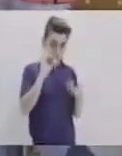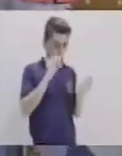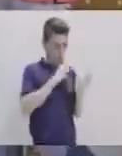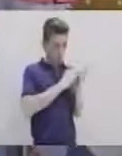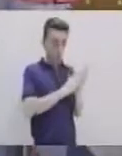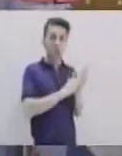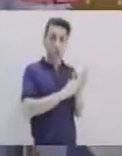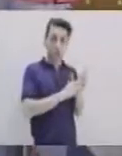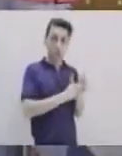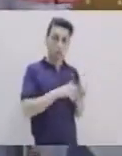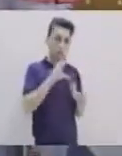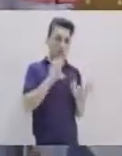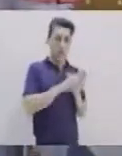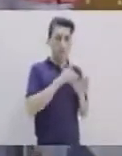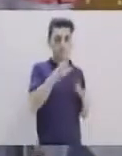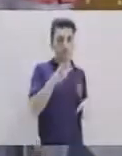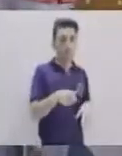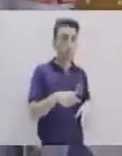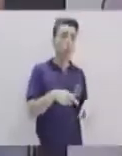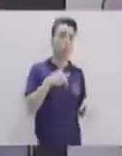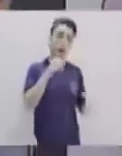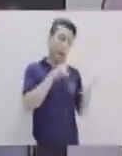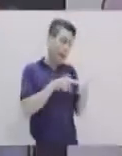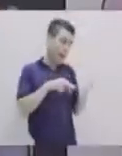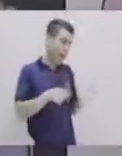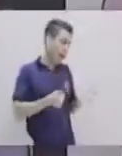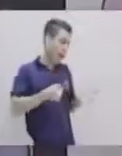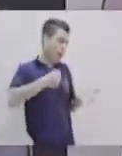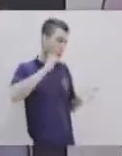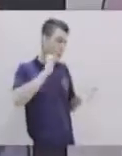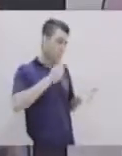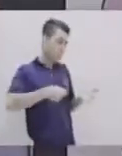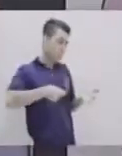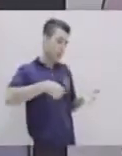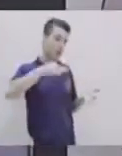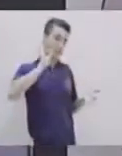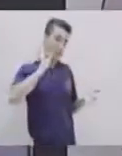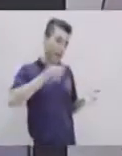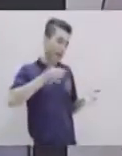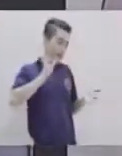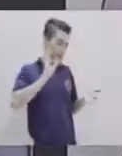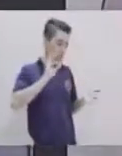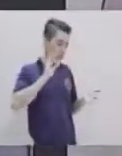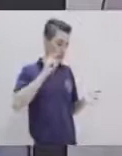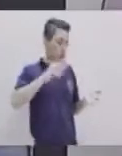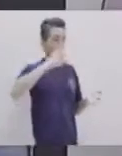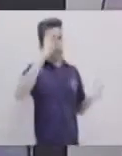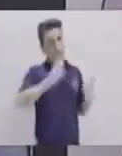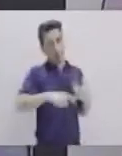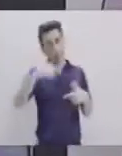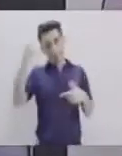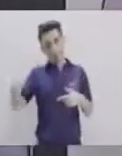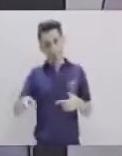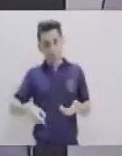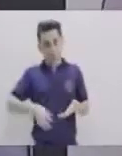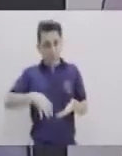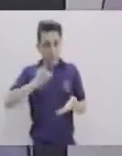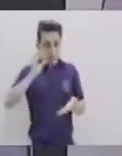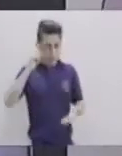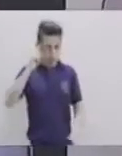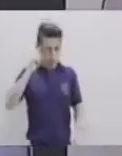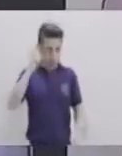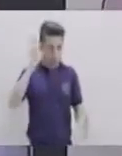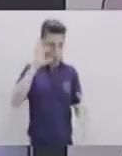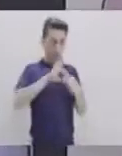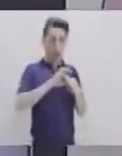café, cuando te vuelvas a tomar otra taza de café o sientas el aroma, te recuerdes de lo que estabas leyendo en ese momento. O estabas escuchando